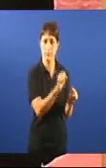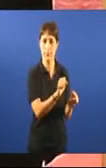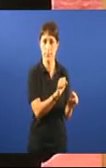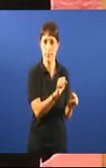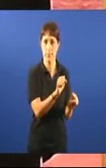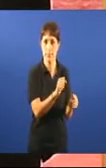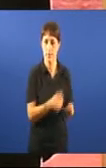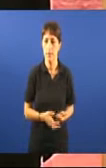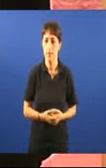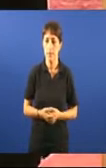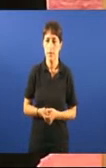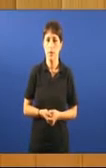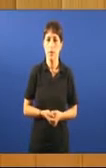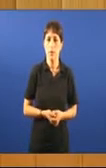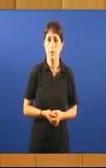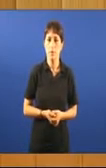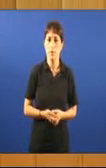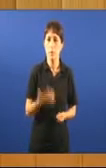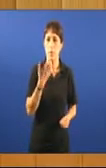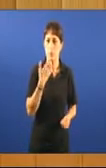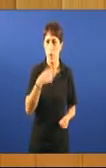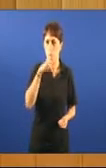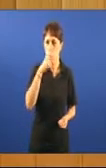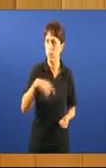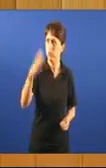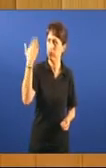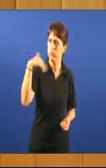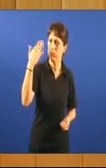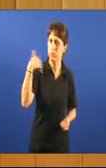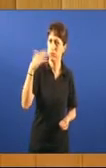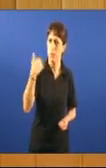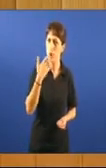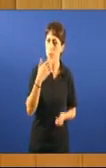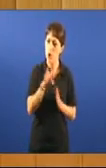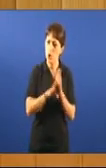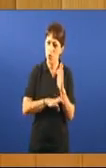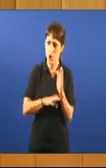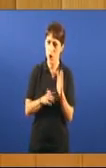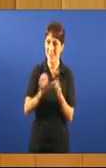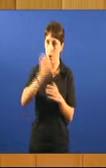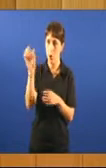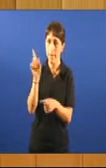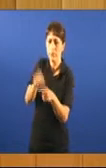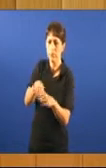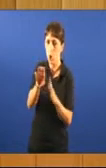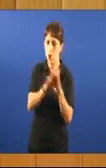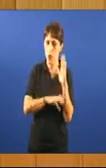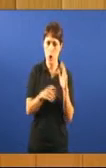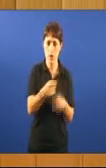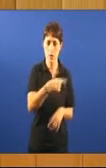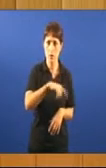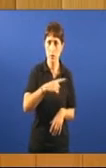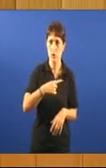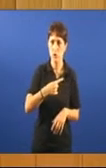galego opúxose daquela a integración naquelas condicións, mentres todos os partidos estatais votaban